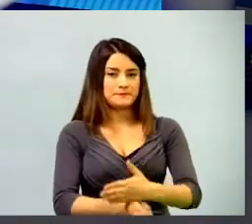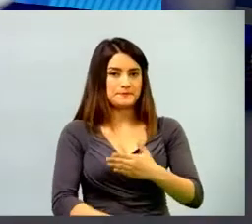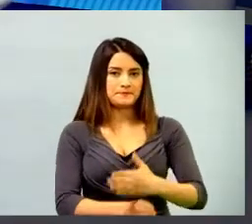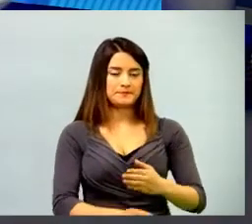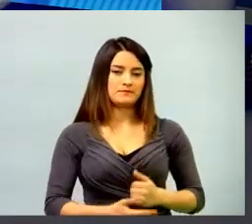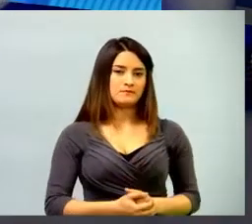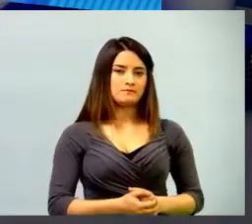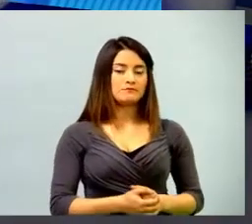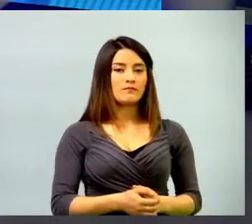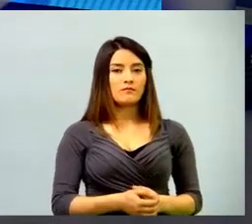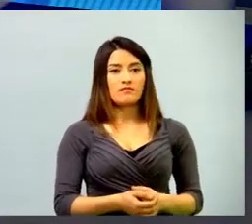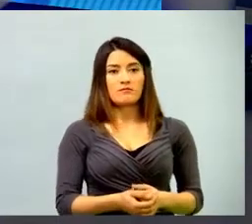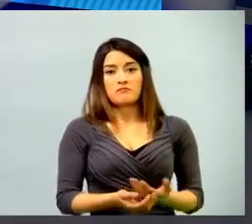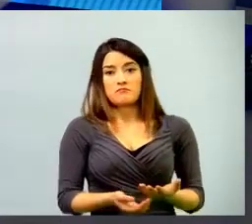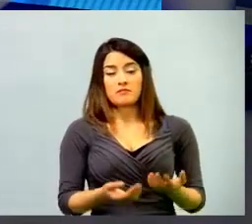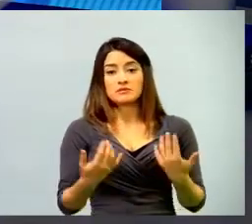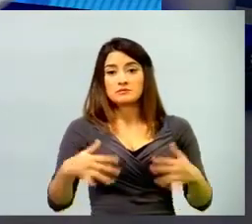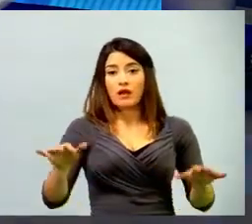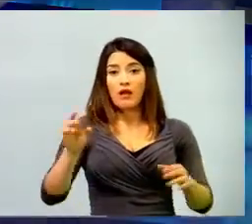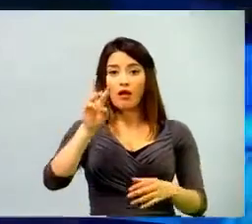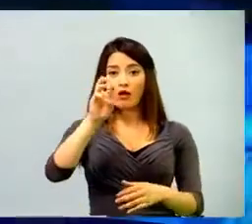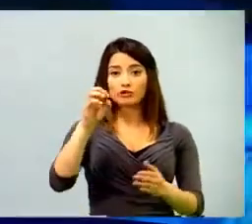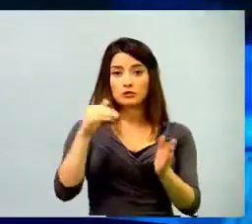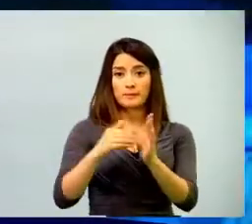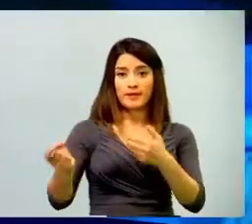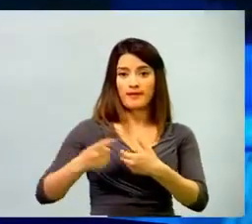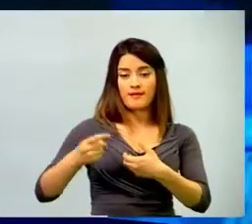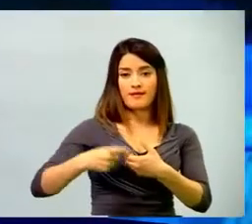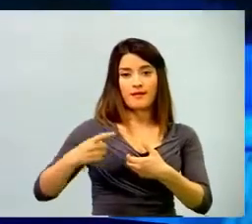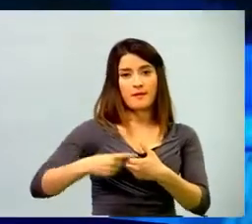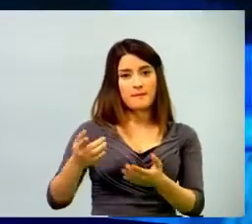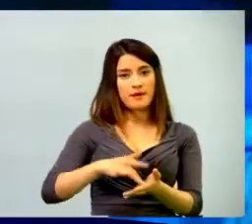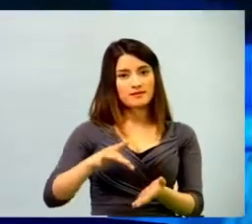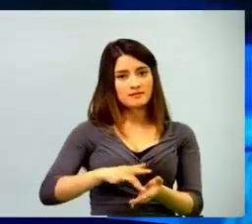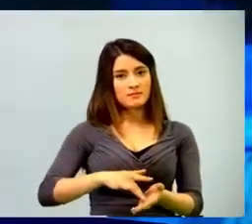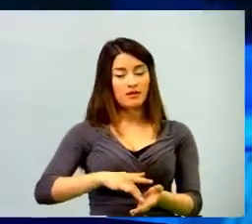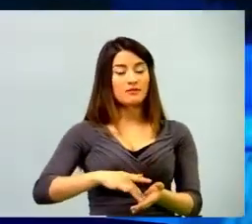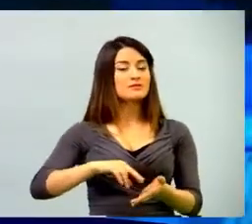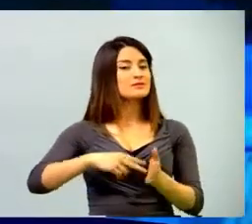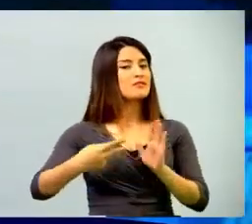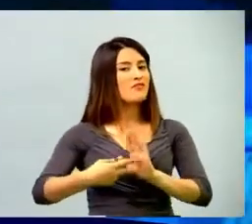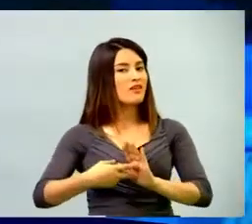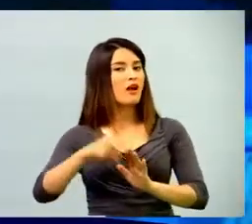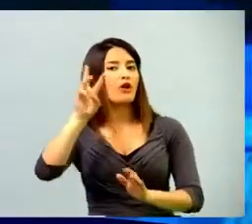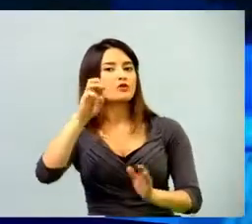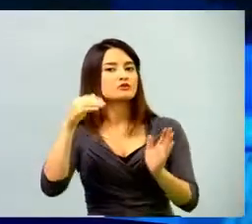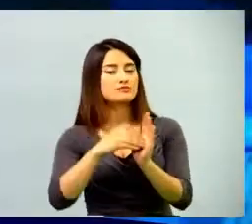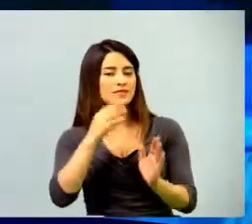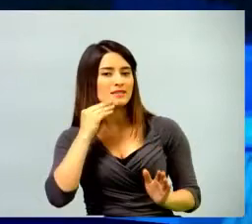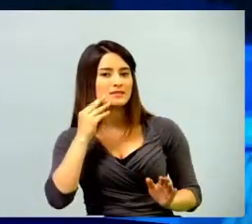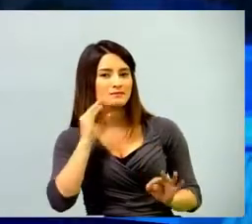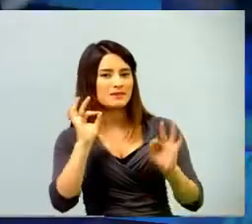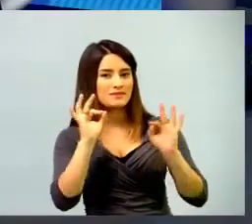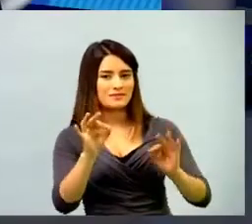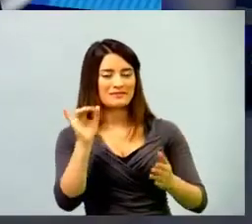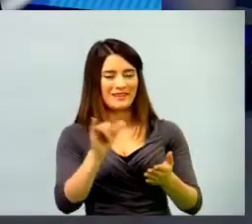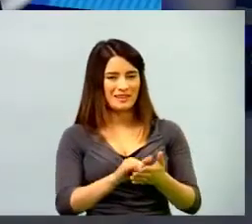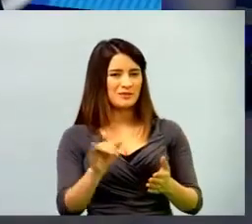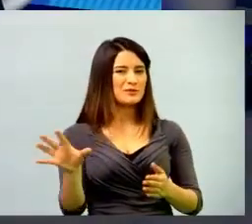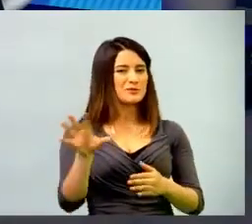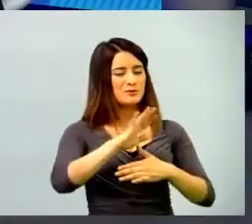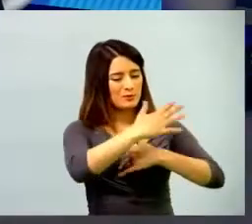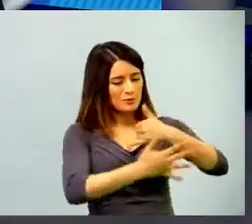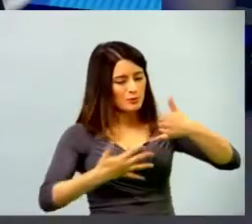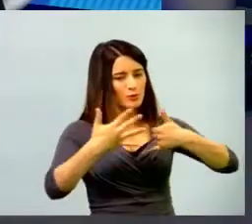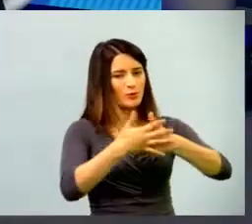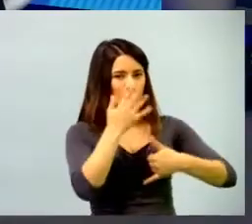tener 8000 participantes, vamos a tener 8000 experiencias significativas, y ese es el compromiso que tenemos como país. Así es, Mafe,